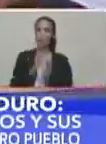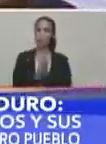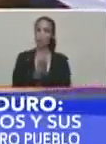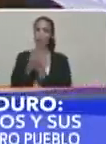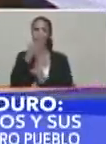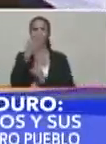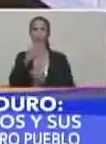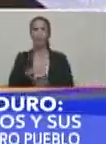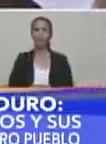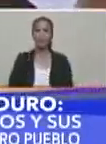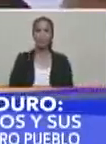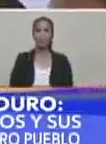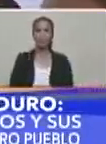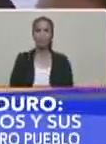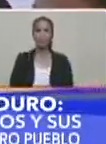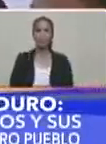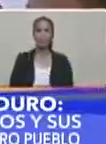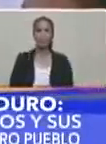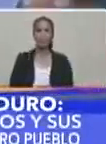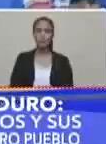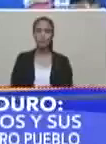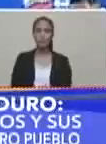¿Tiene tanto apoyo lo que estoy diciendo?